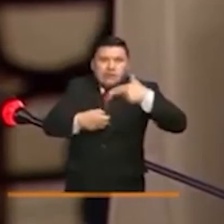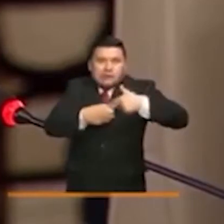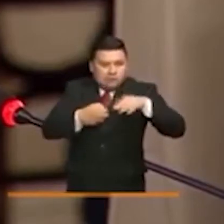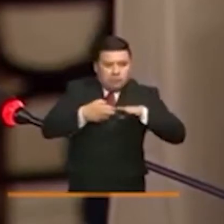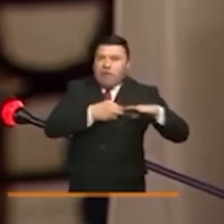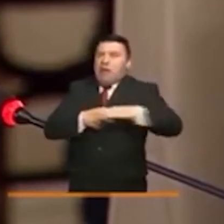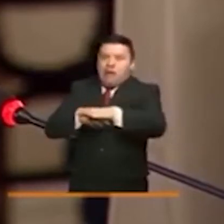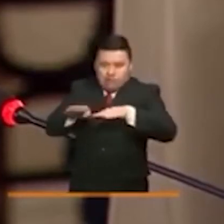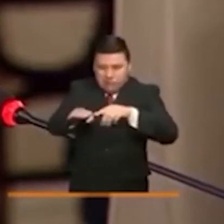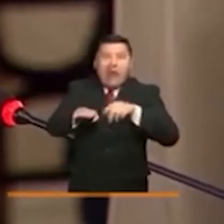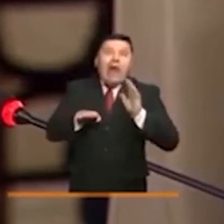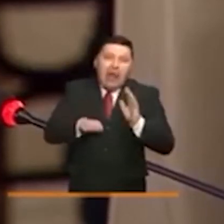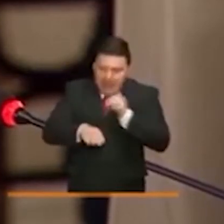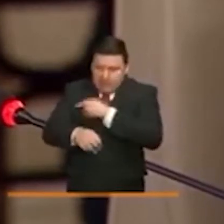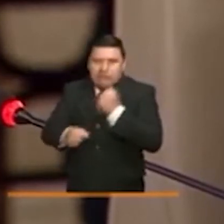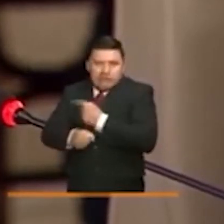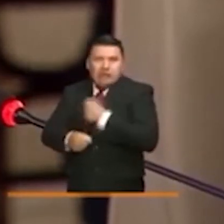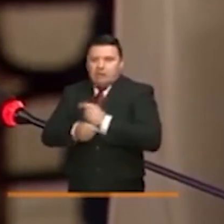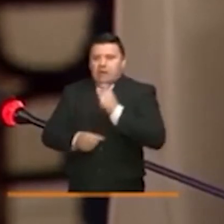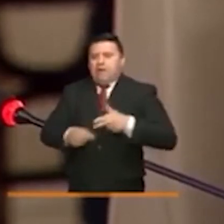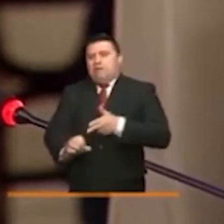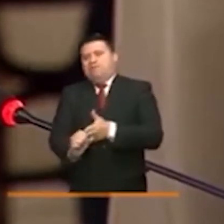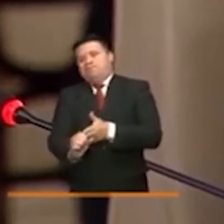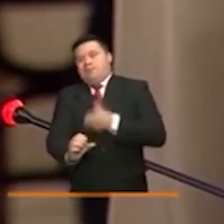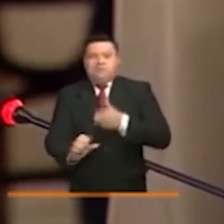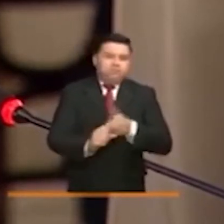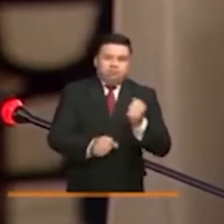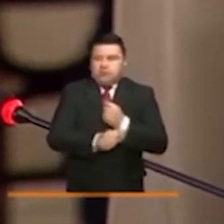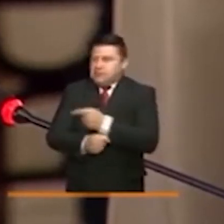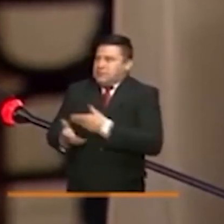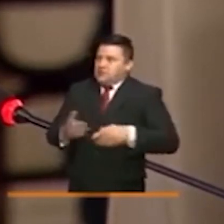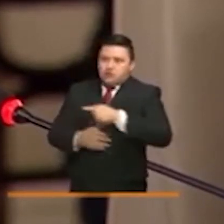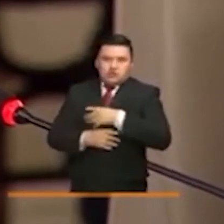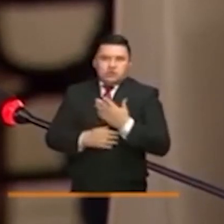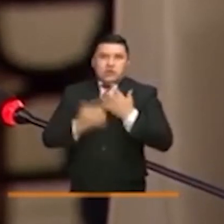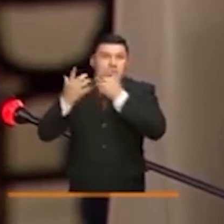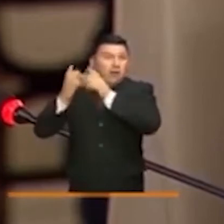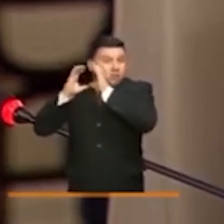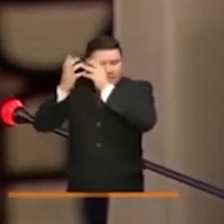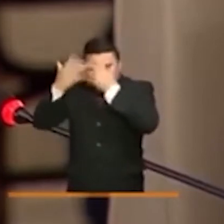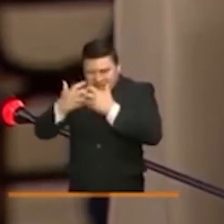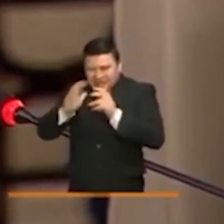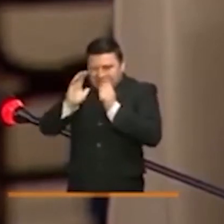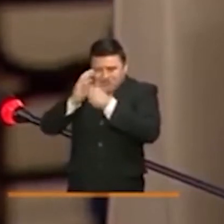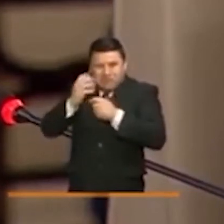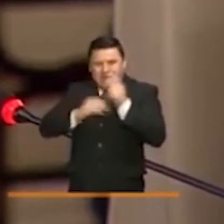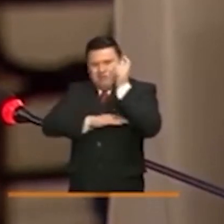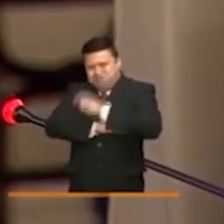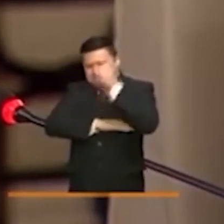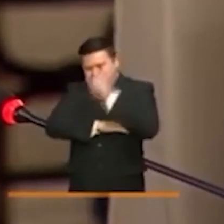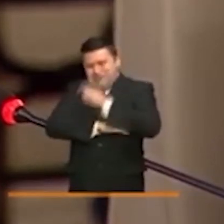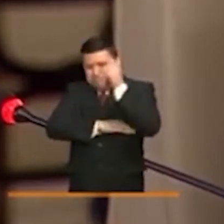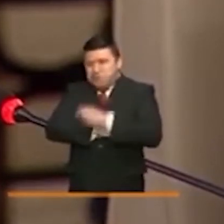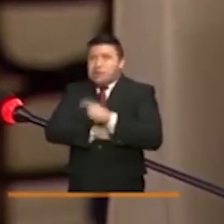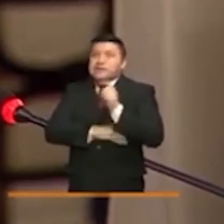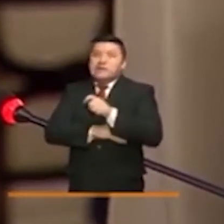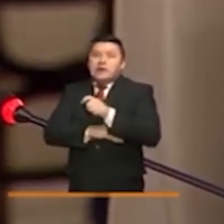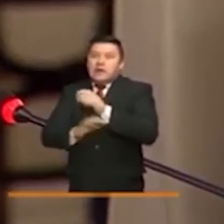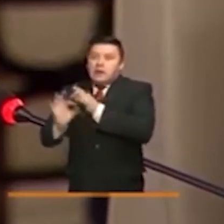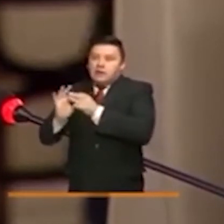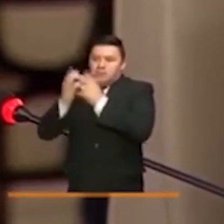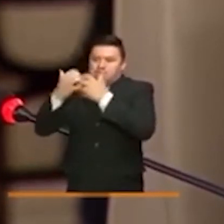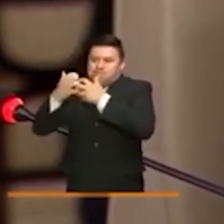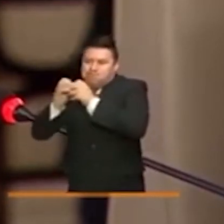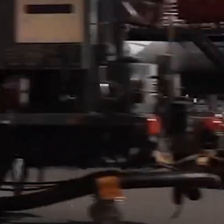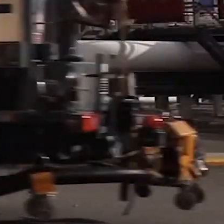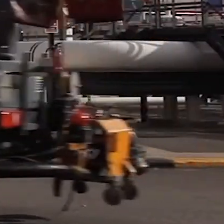por eso también tenemos que proteger a los trabajadores del sector de hidrocarburos para asegurar que desde que